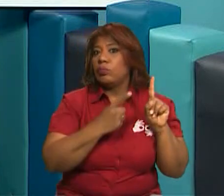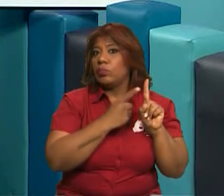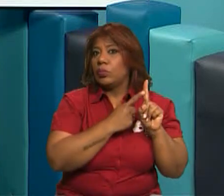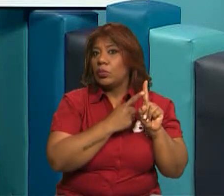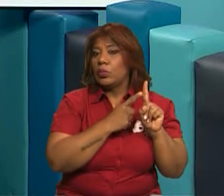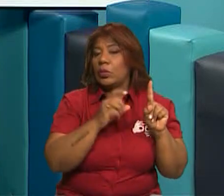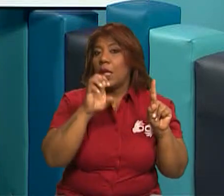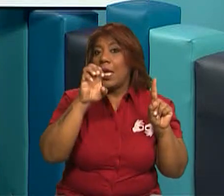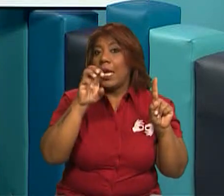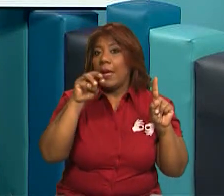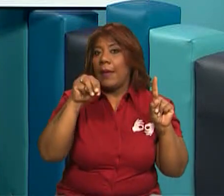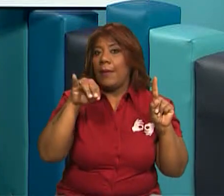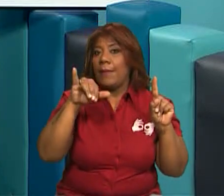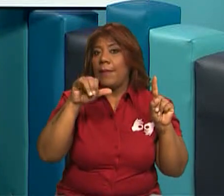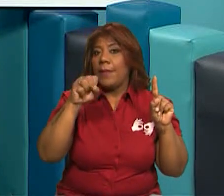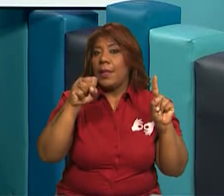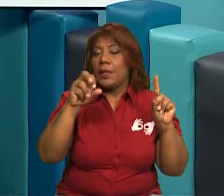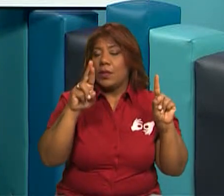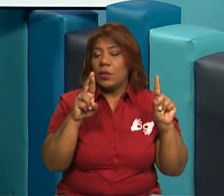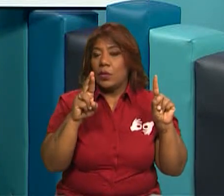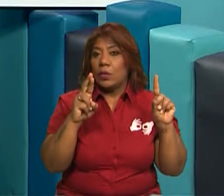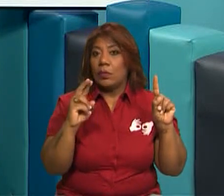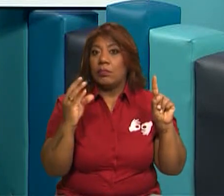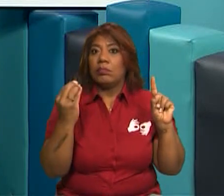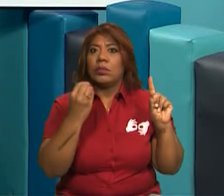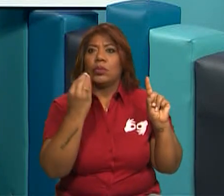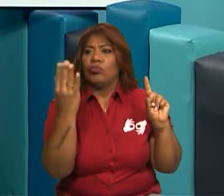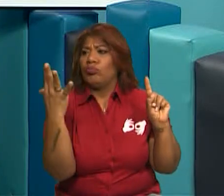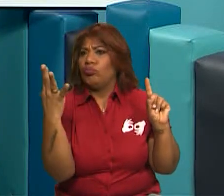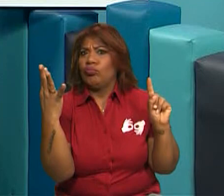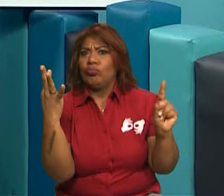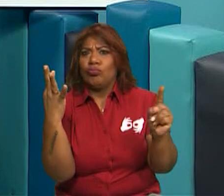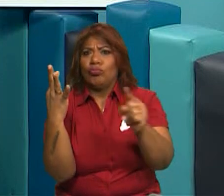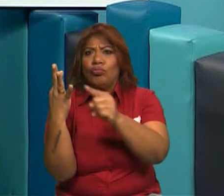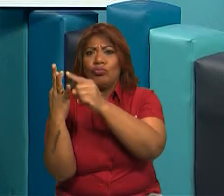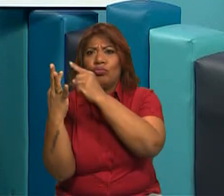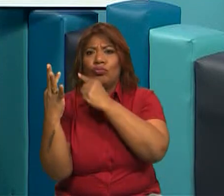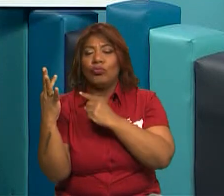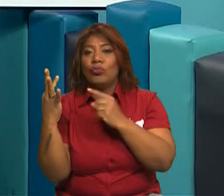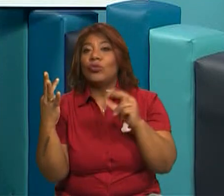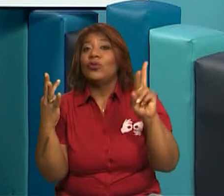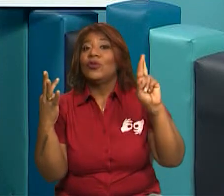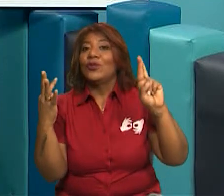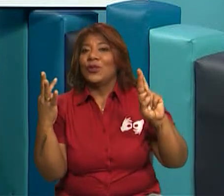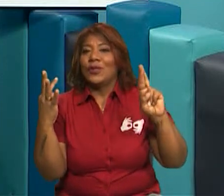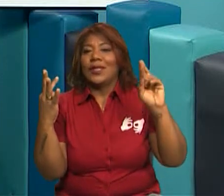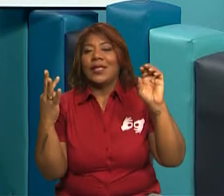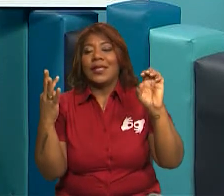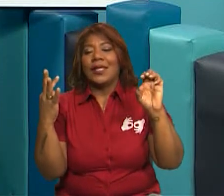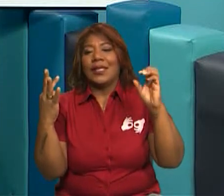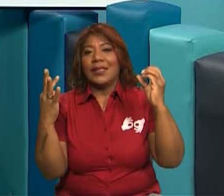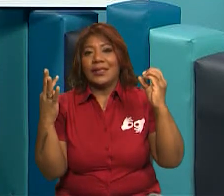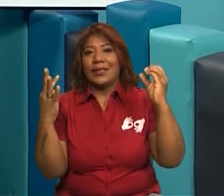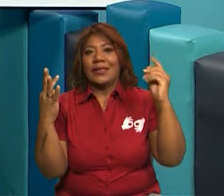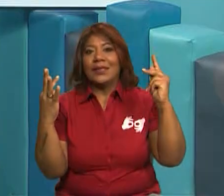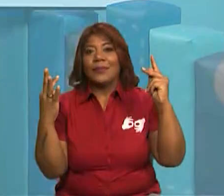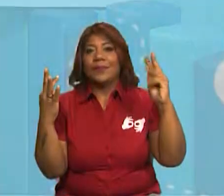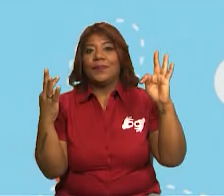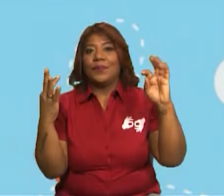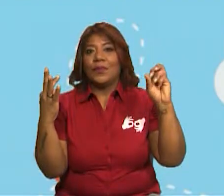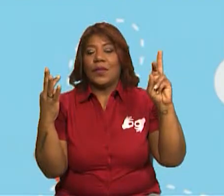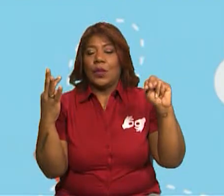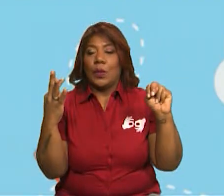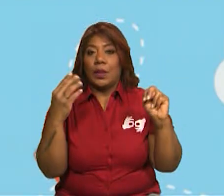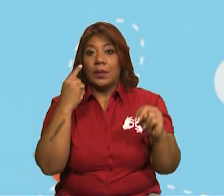muchos receptores. Entonces, los medios de comunicación en masa son el canal por el cual se